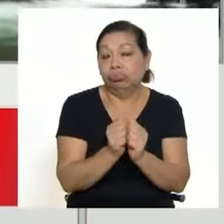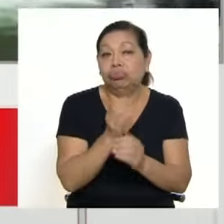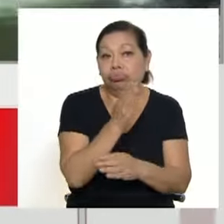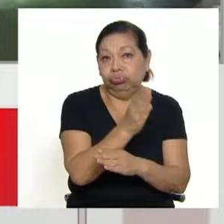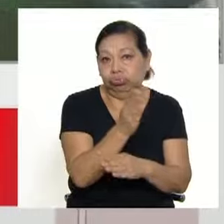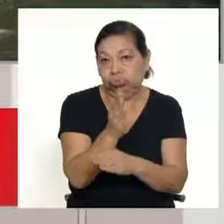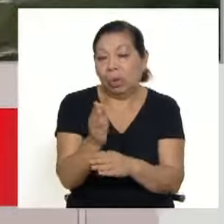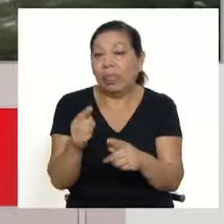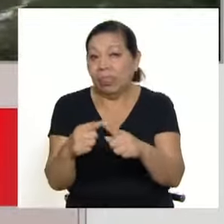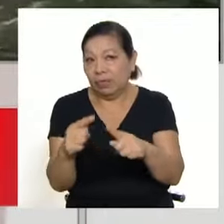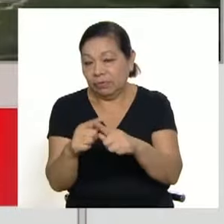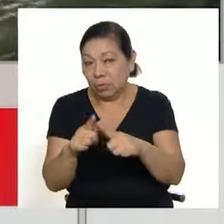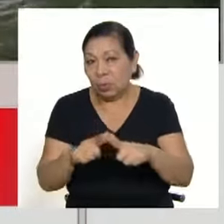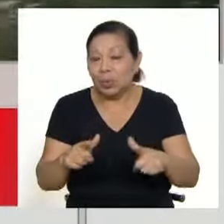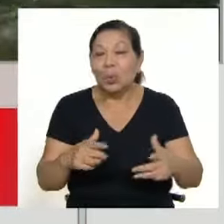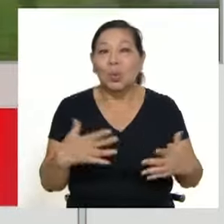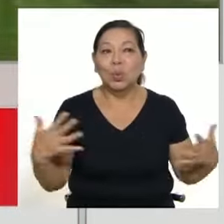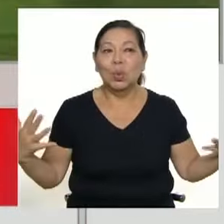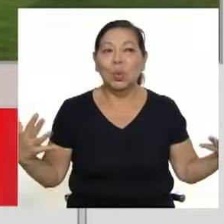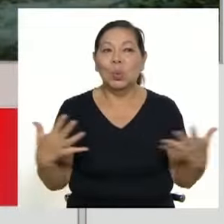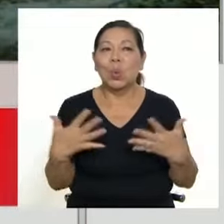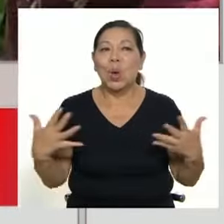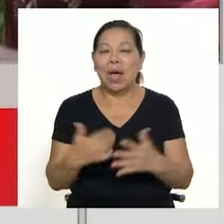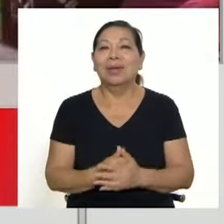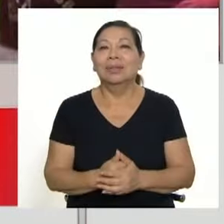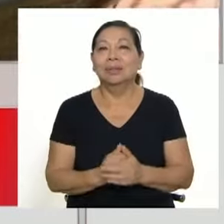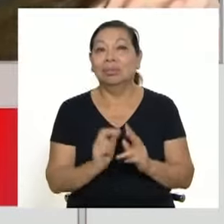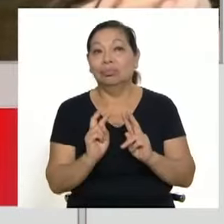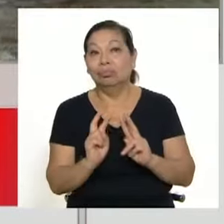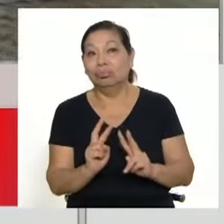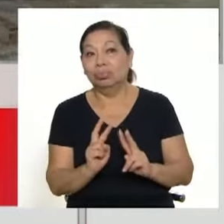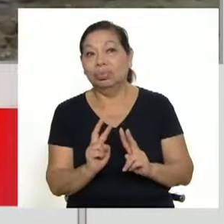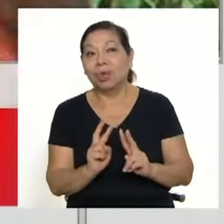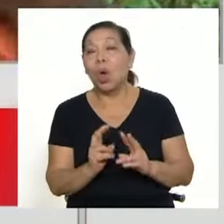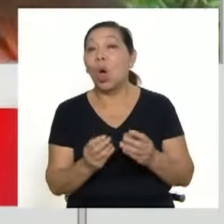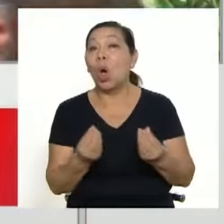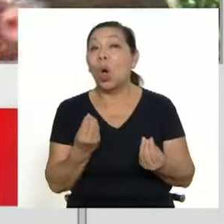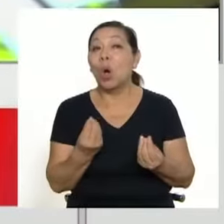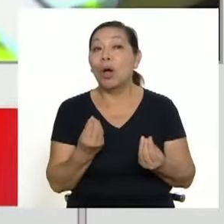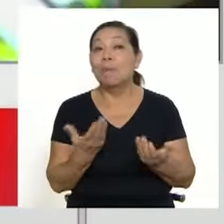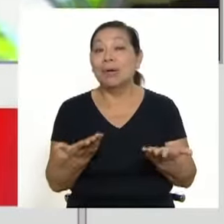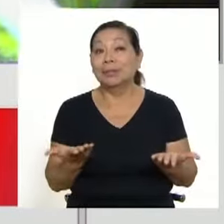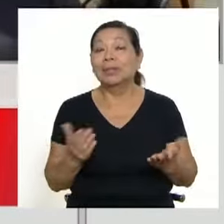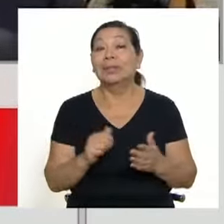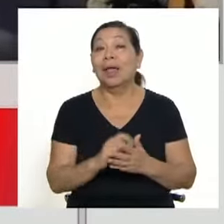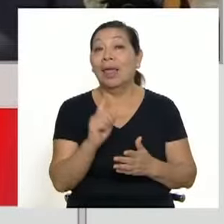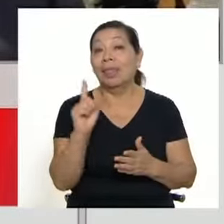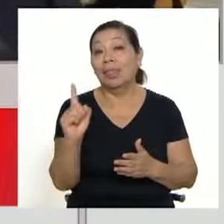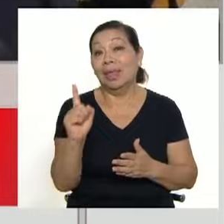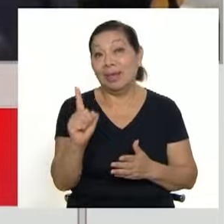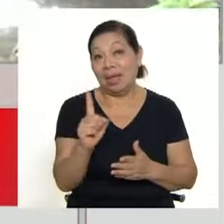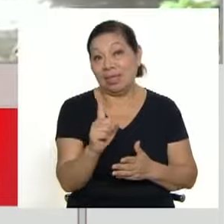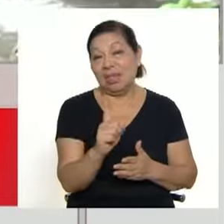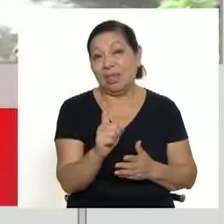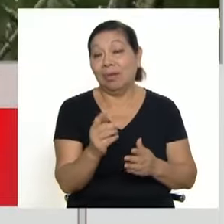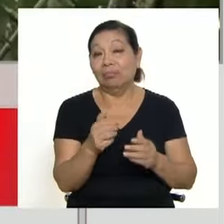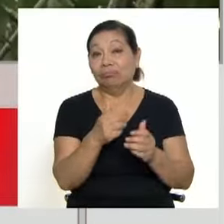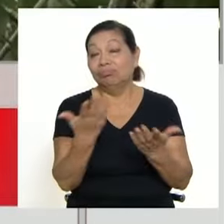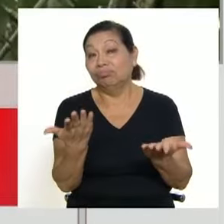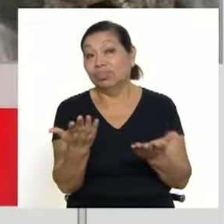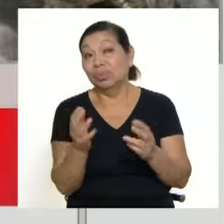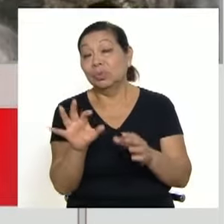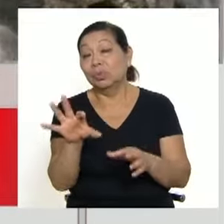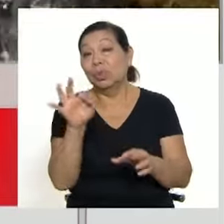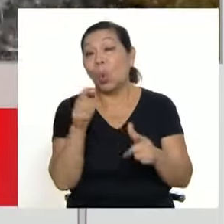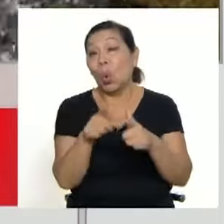recorrido. Claro que sí, Manuel. Es impresionante poder conocer un poquito más cómo es la realización de cada programa, qué es lo que hay detrás y la